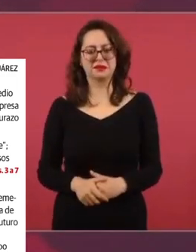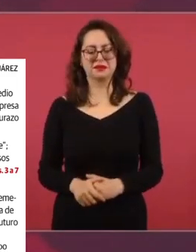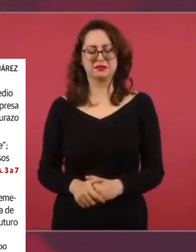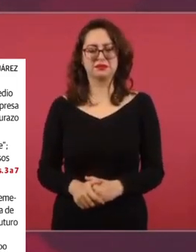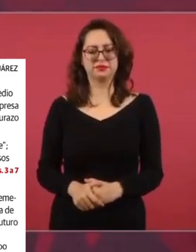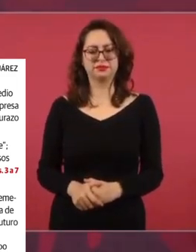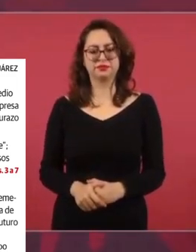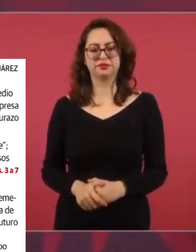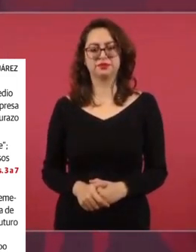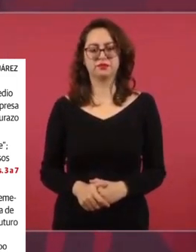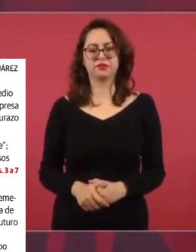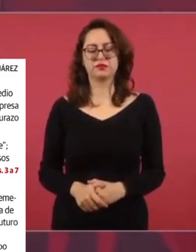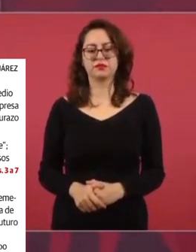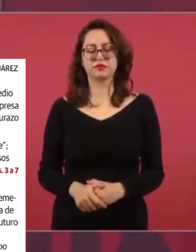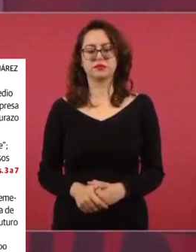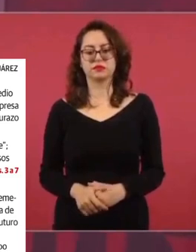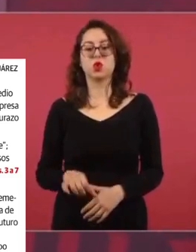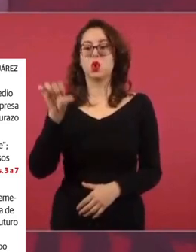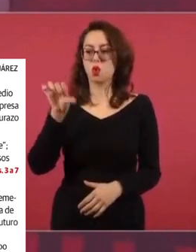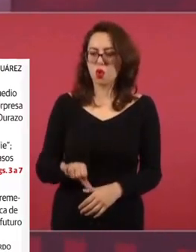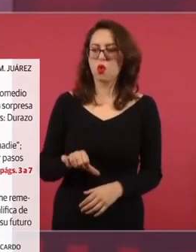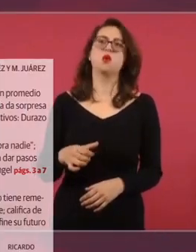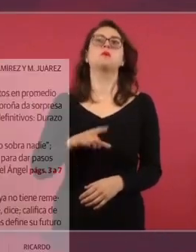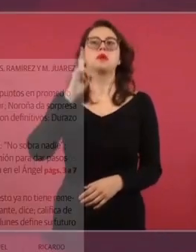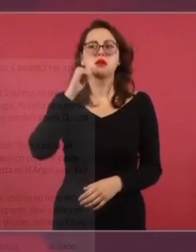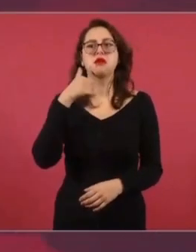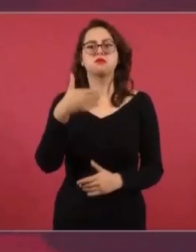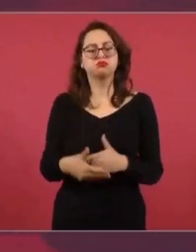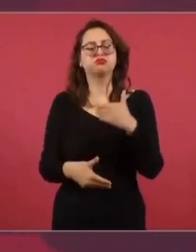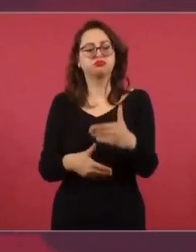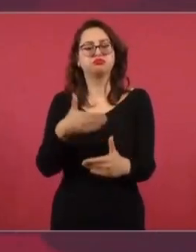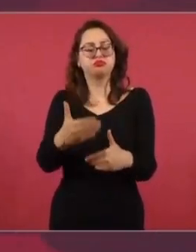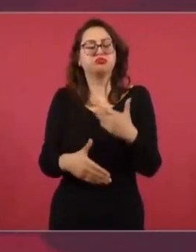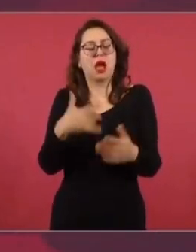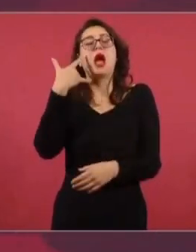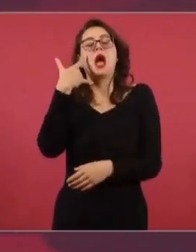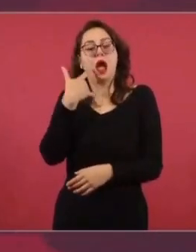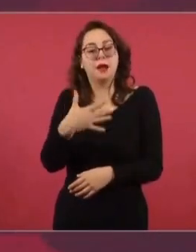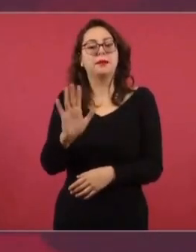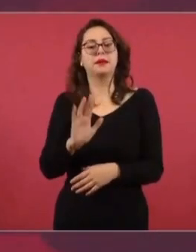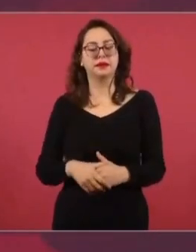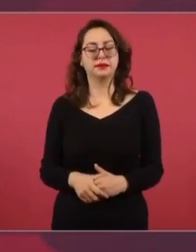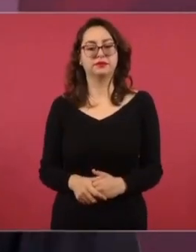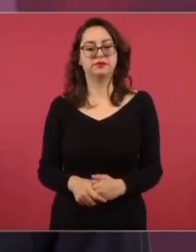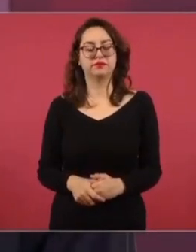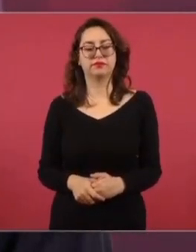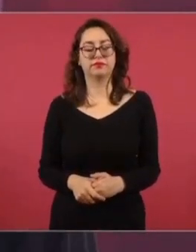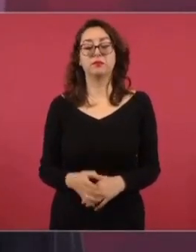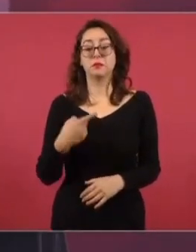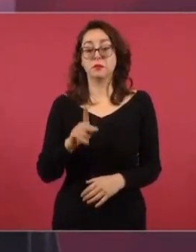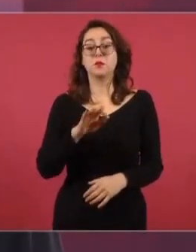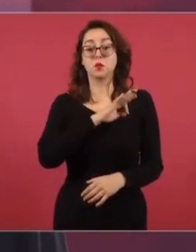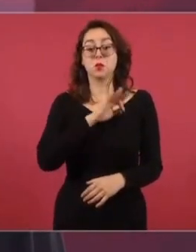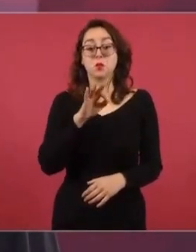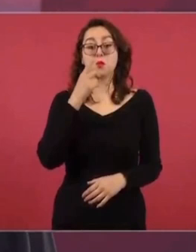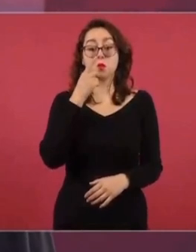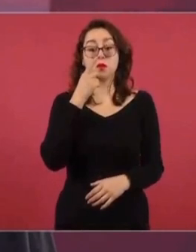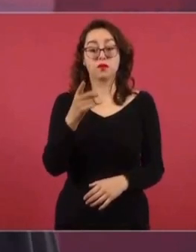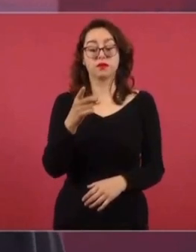a que pase el día de hoy, ¿no? Y ya vamos a saber. Lo que sí les puedo